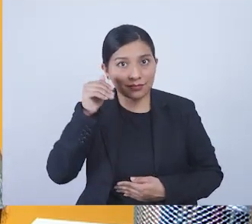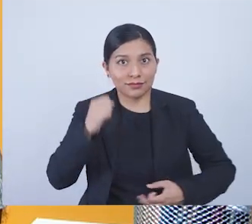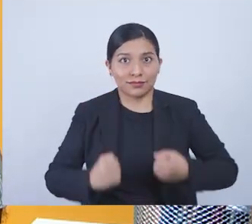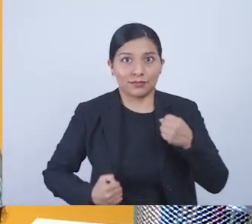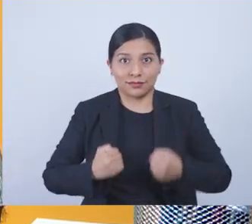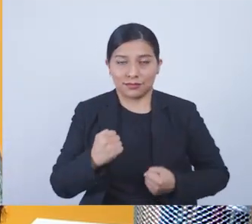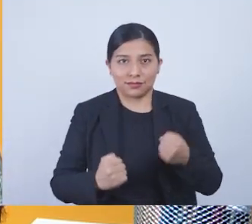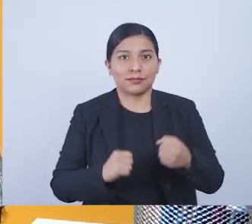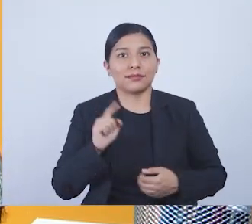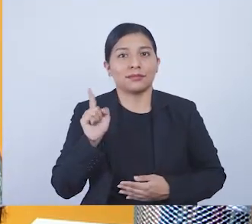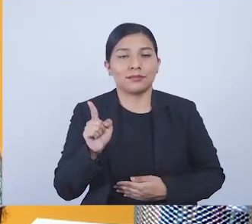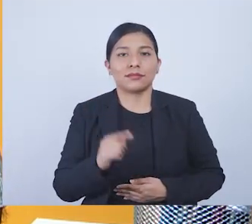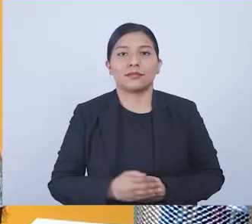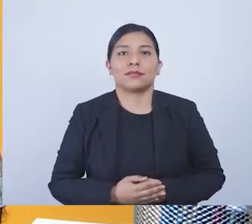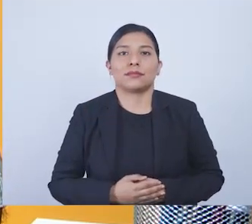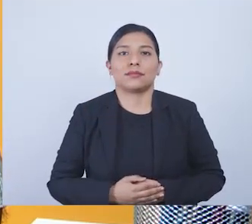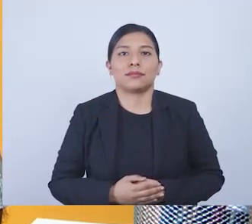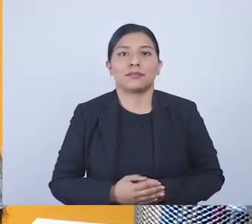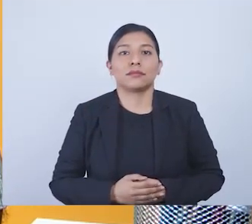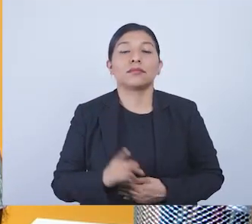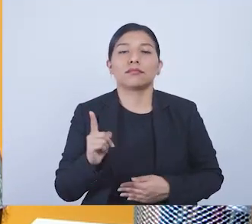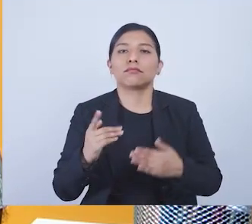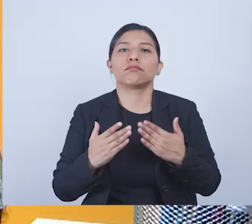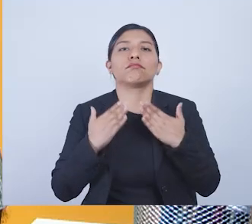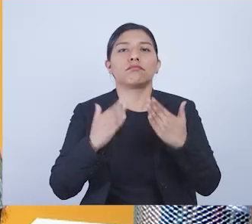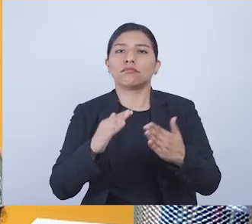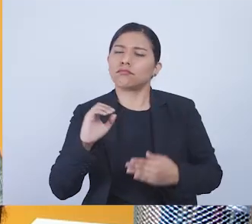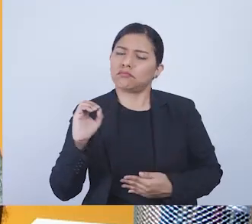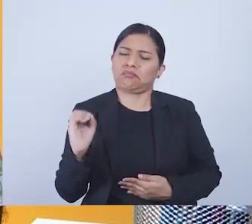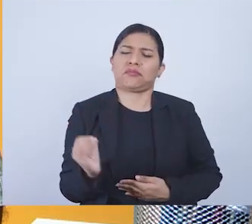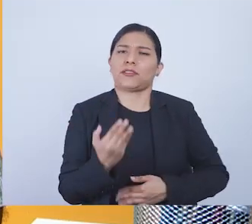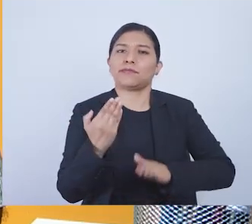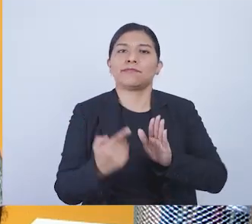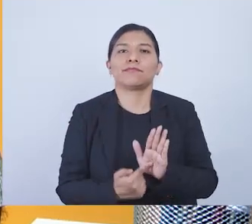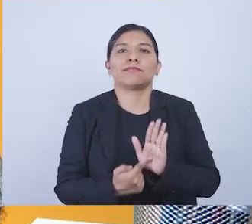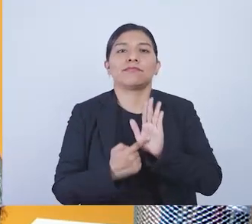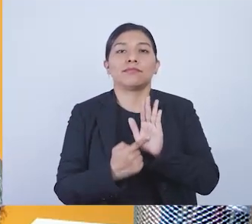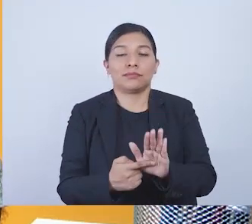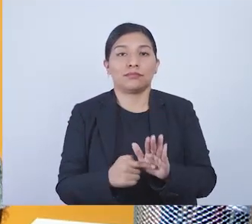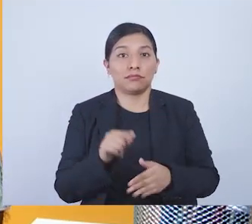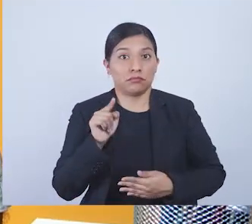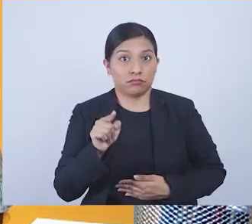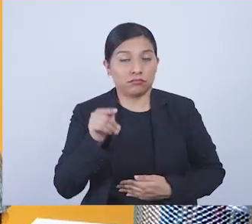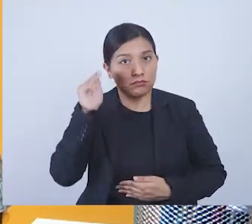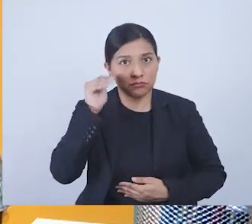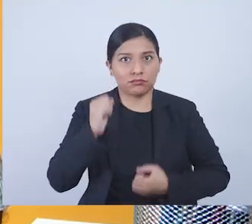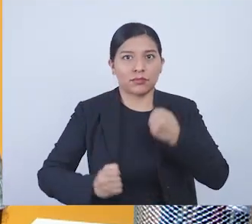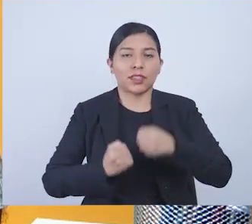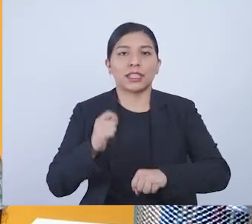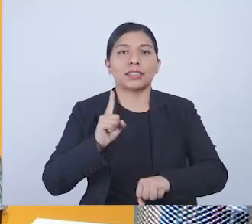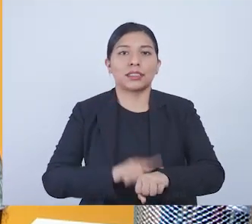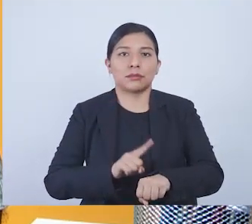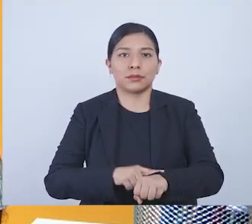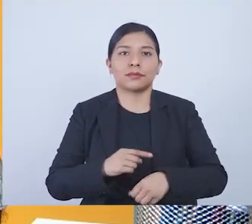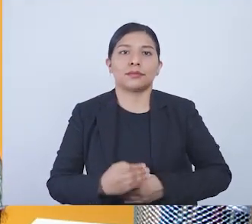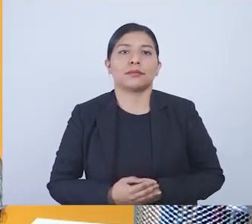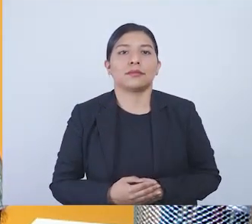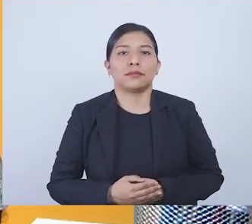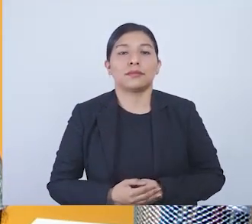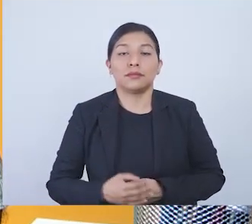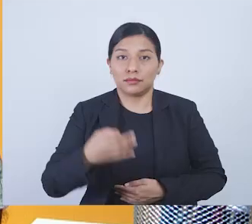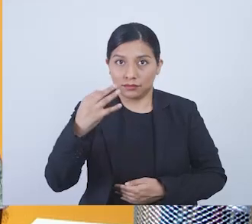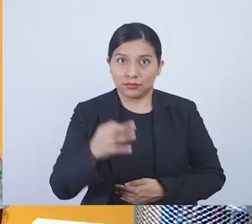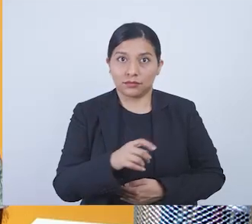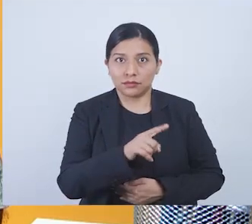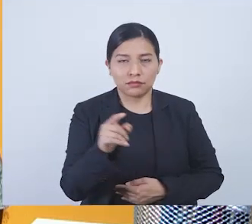en servicio es el que le va a dar el nuevo protagonismo a la asignatura en el tiempo. Tiene que